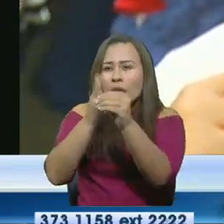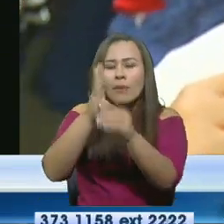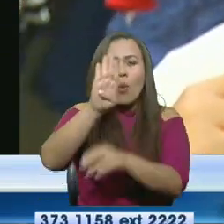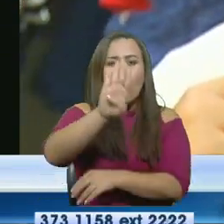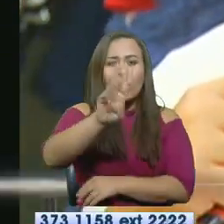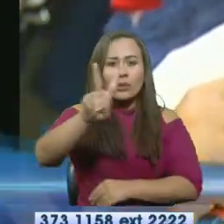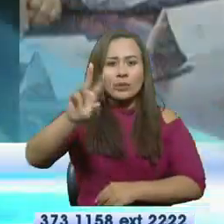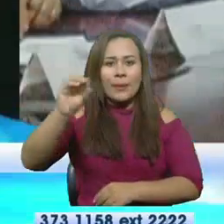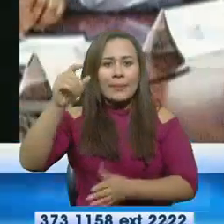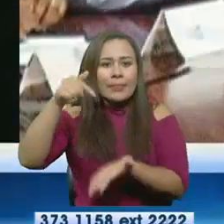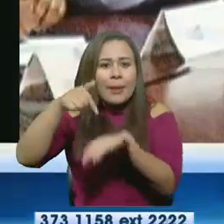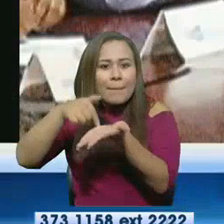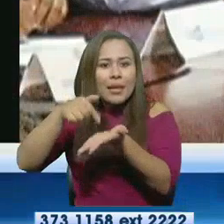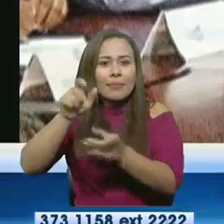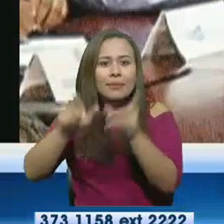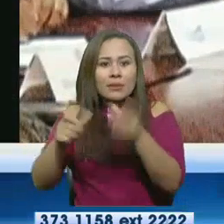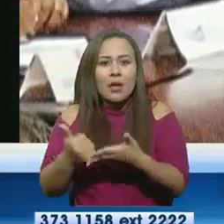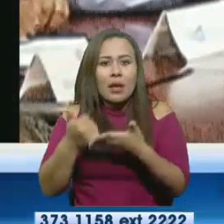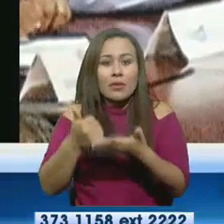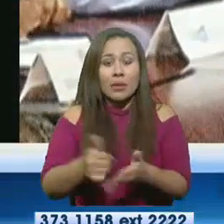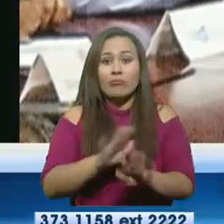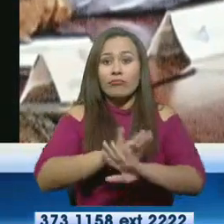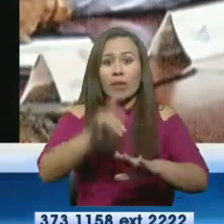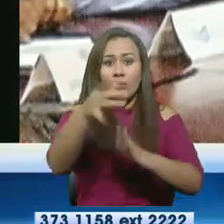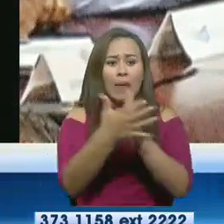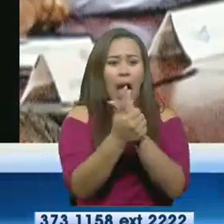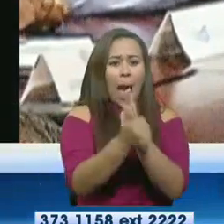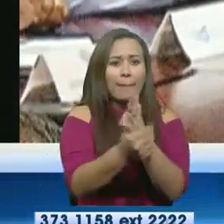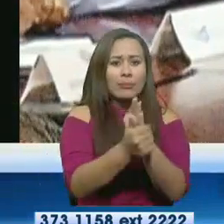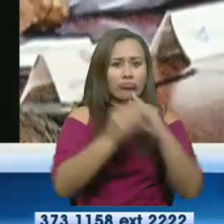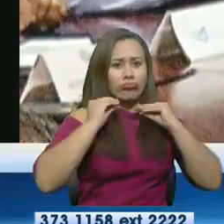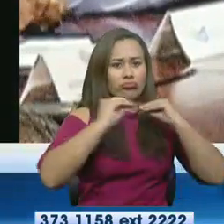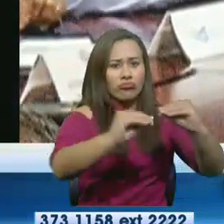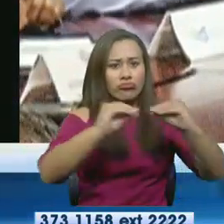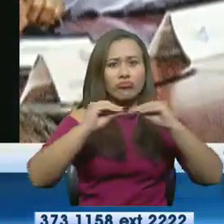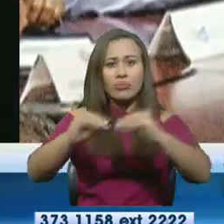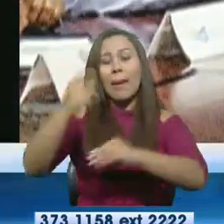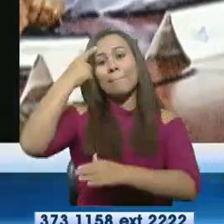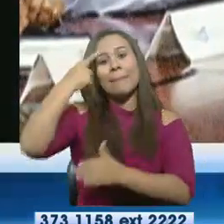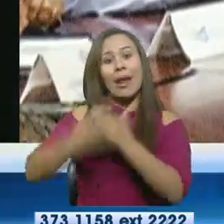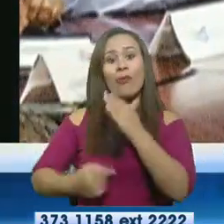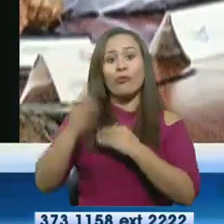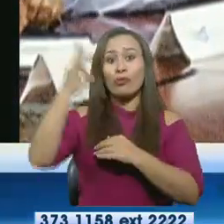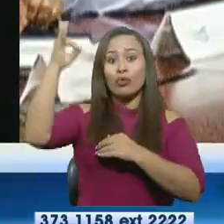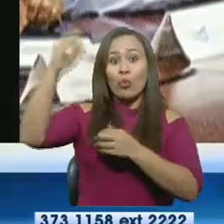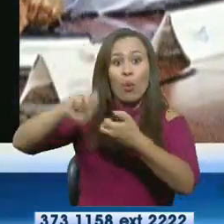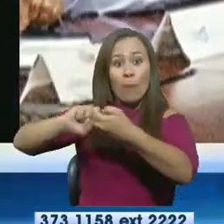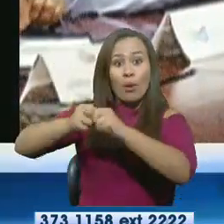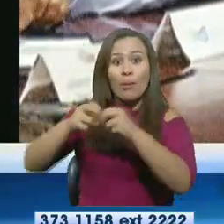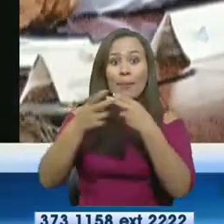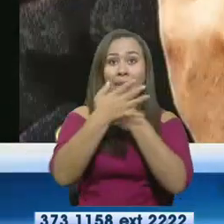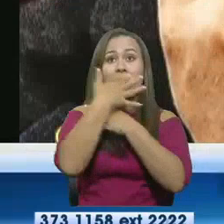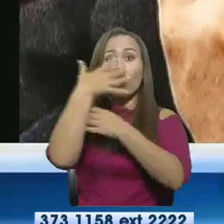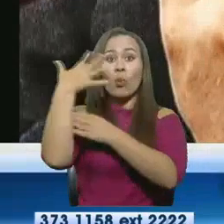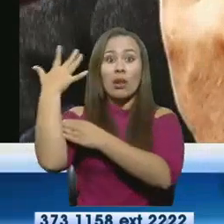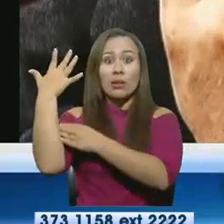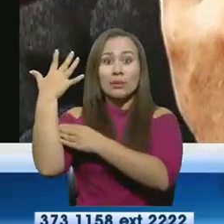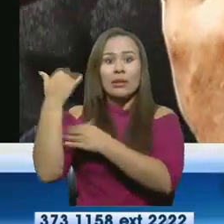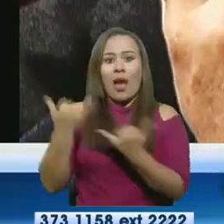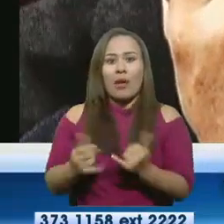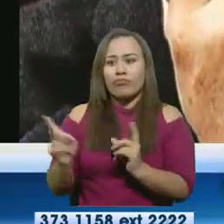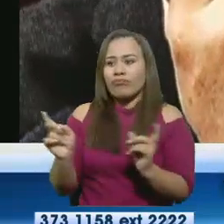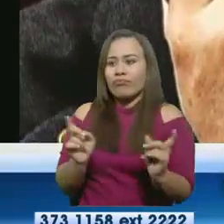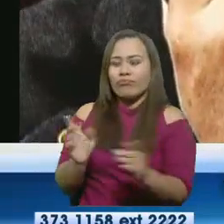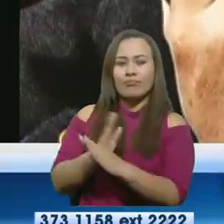420.000 personas. Solo con capacitación permanente los desastres naturales podrán ser enfrentados con cautela y